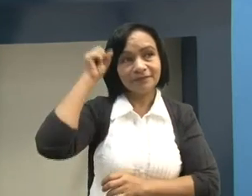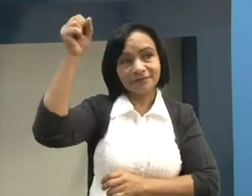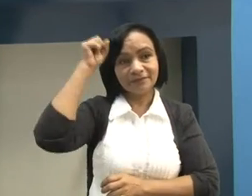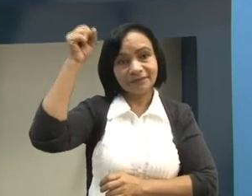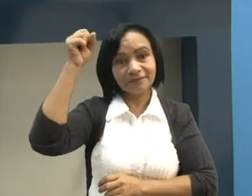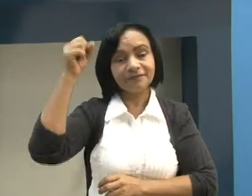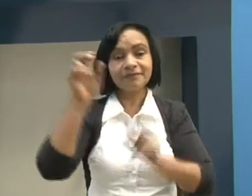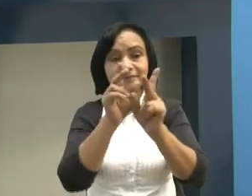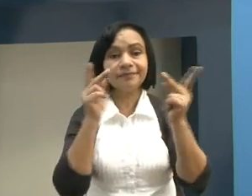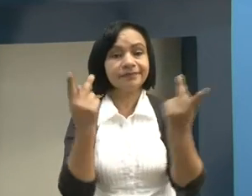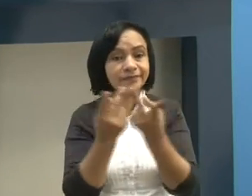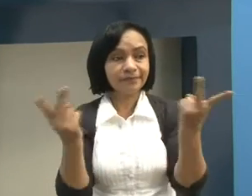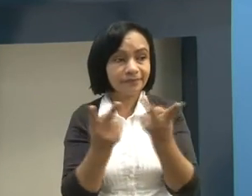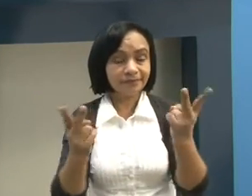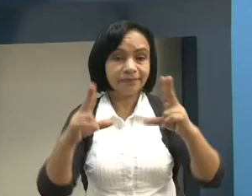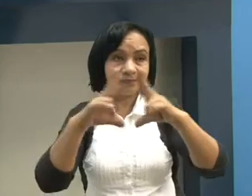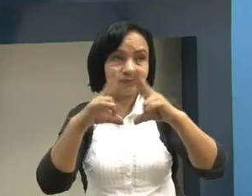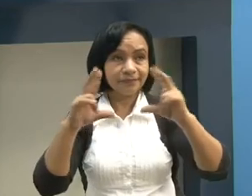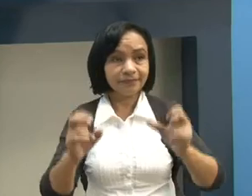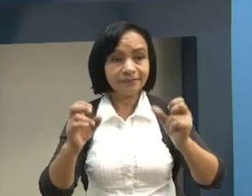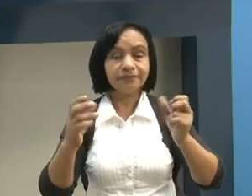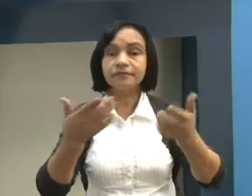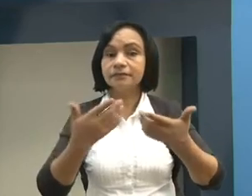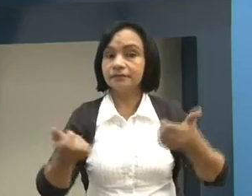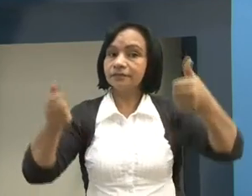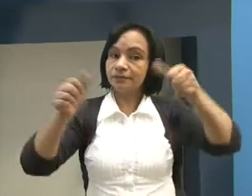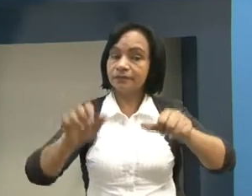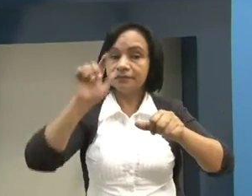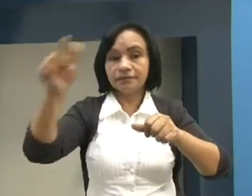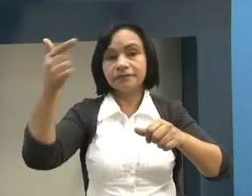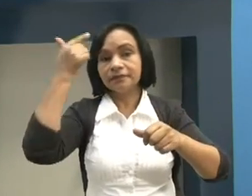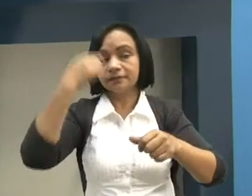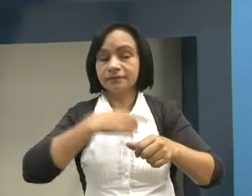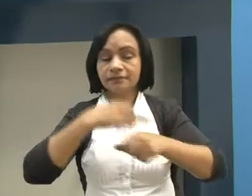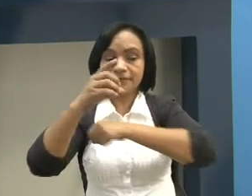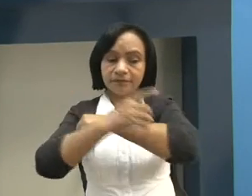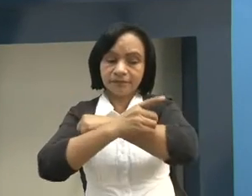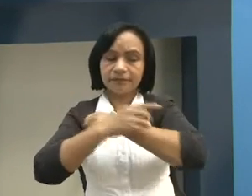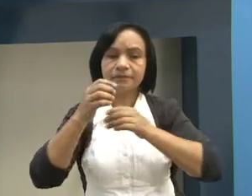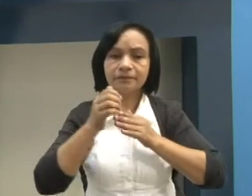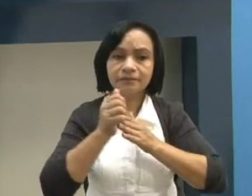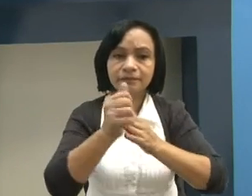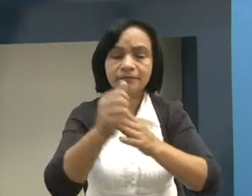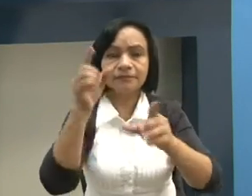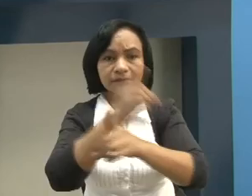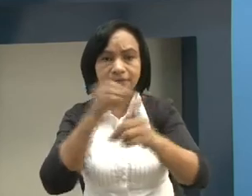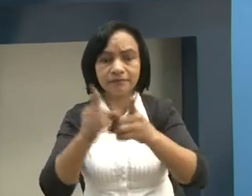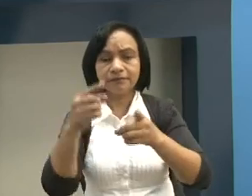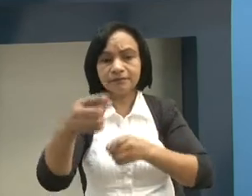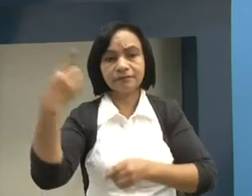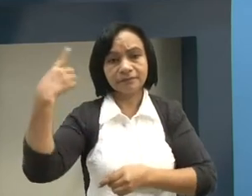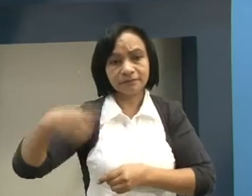un triunfo del pueblo nicaragüense, es una disposición de nuestro gobierno presidido por el comandante Daniel de garantizar ese